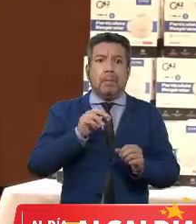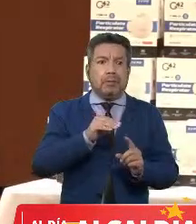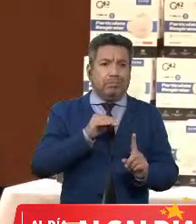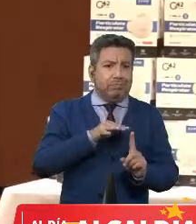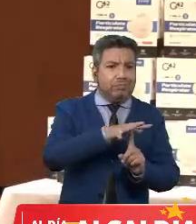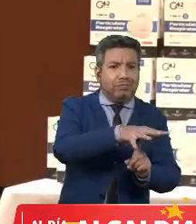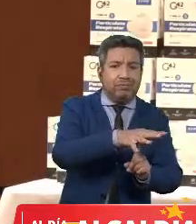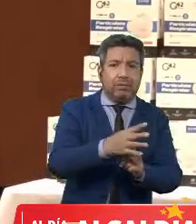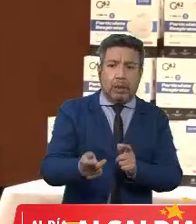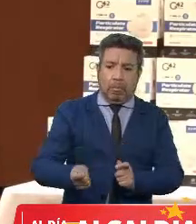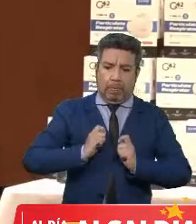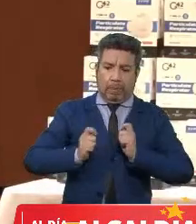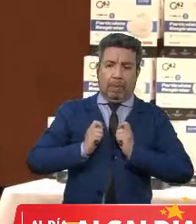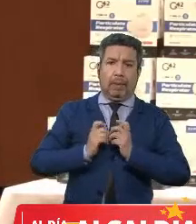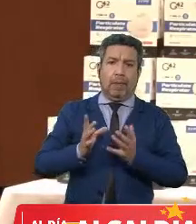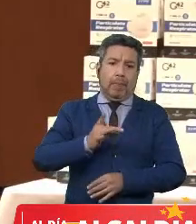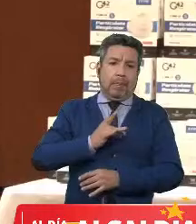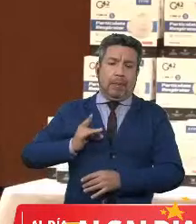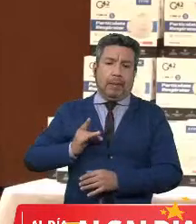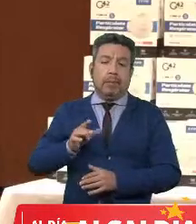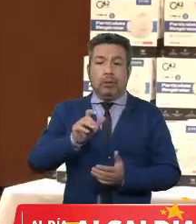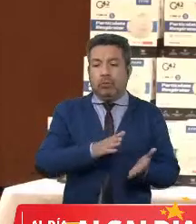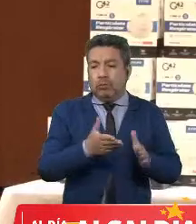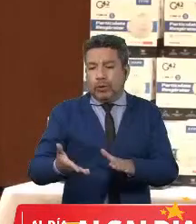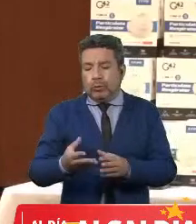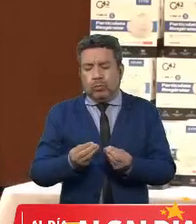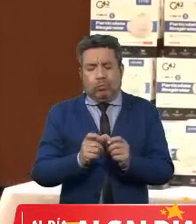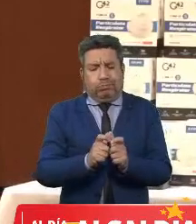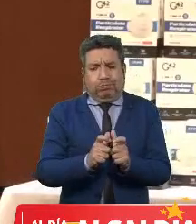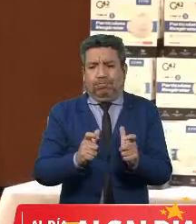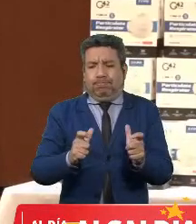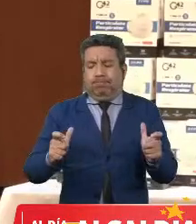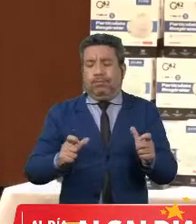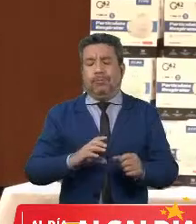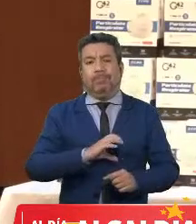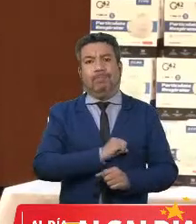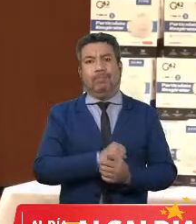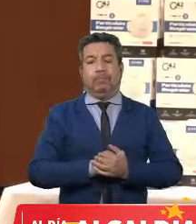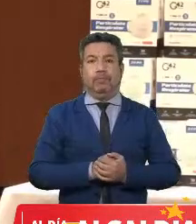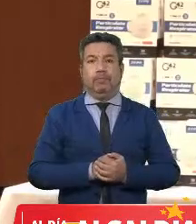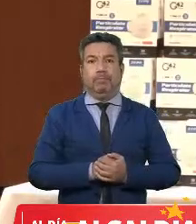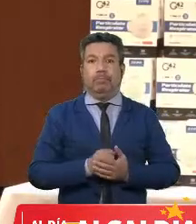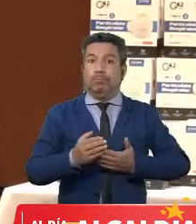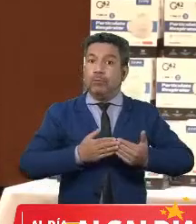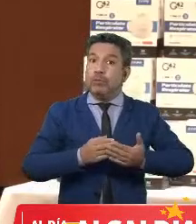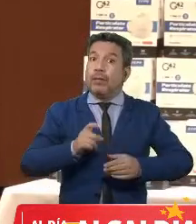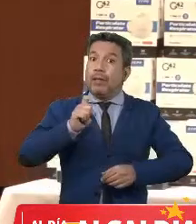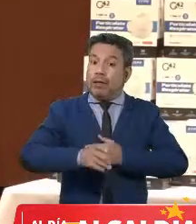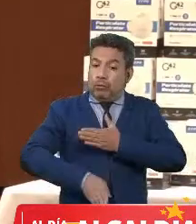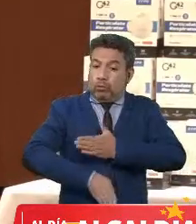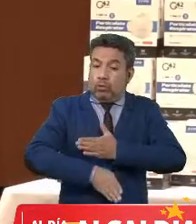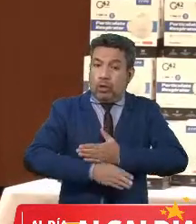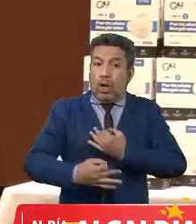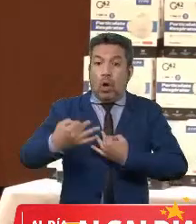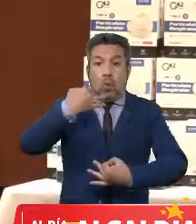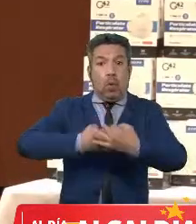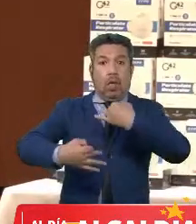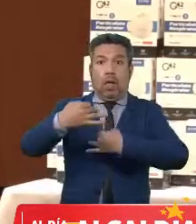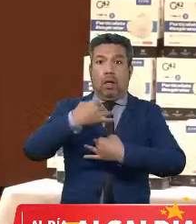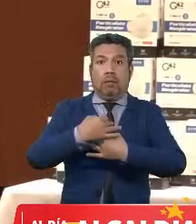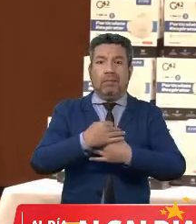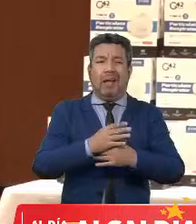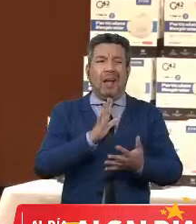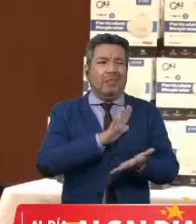fallecimientos, desafortunadamente. De manera que tenemos que seguirnos cuidando. No podemos bajar la